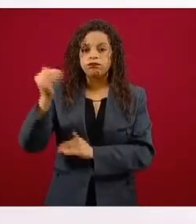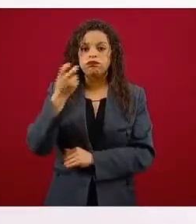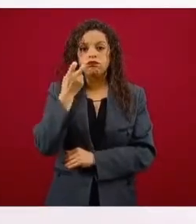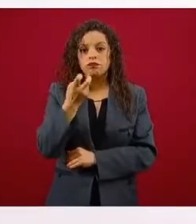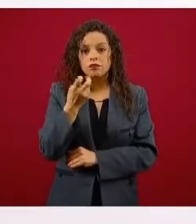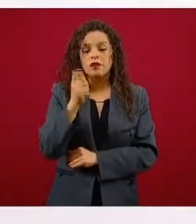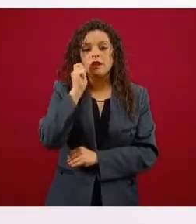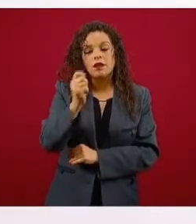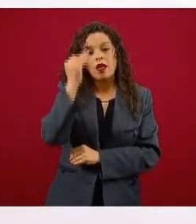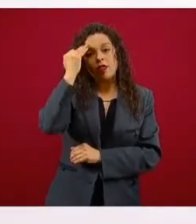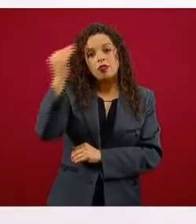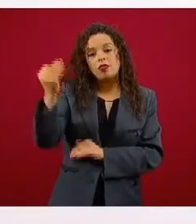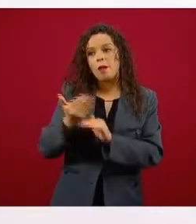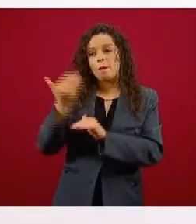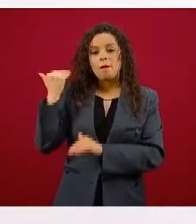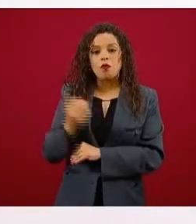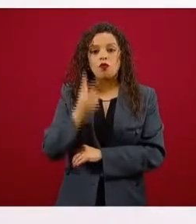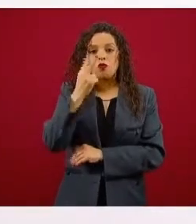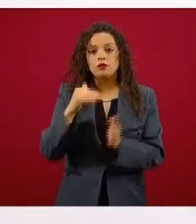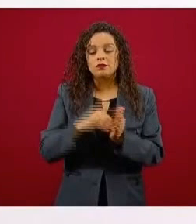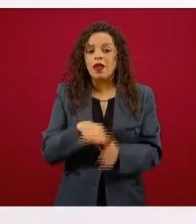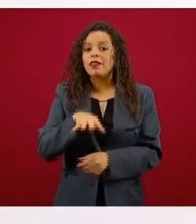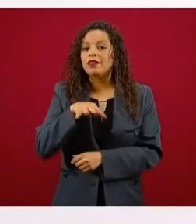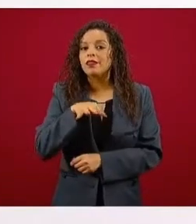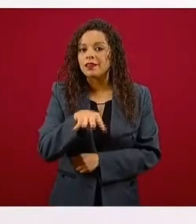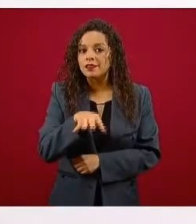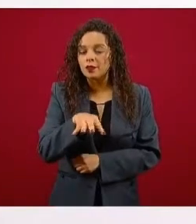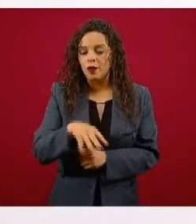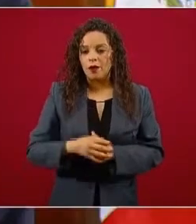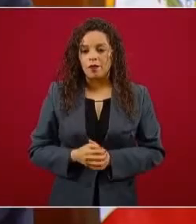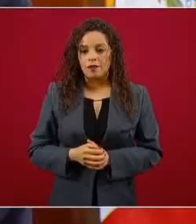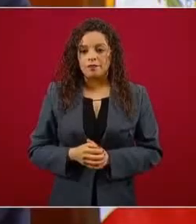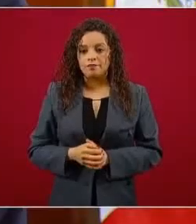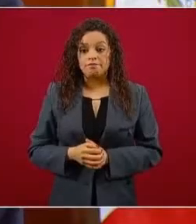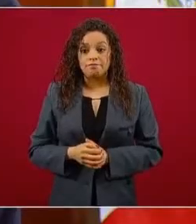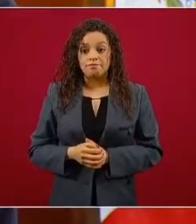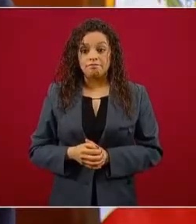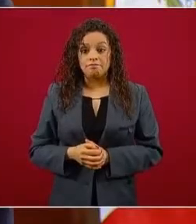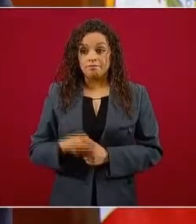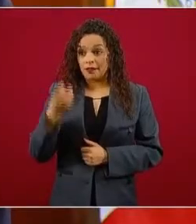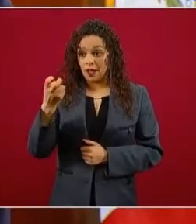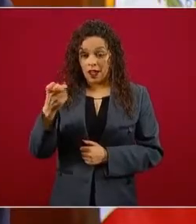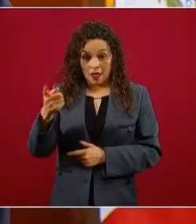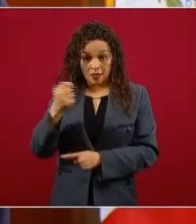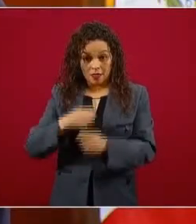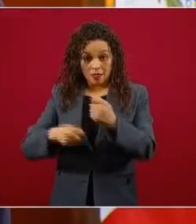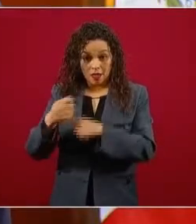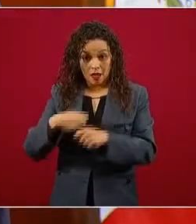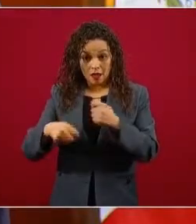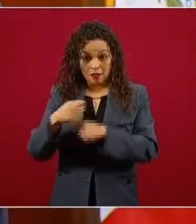de 2019. Es decir, vendieron estas tiendas